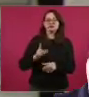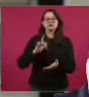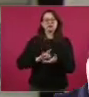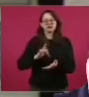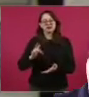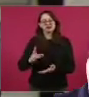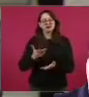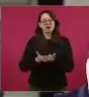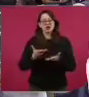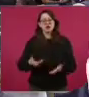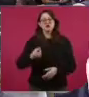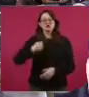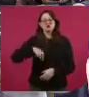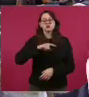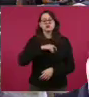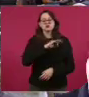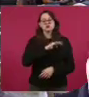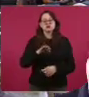mundo.